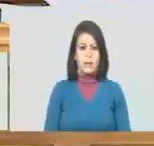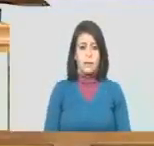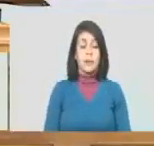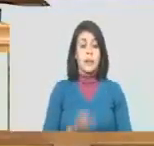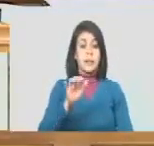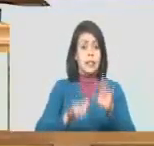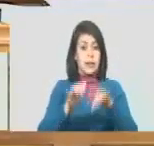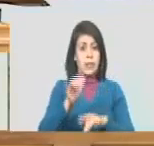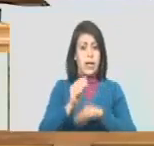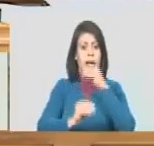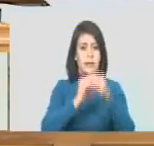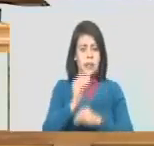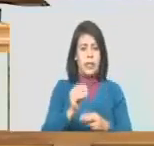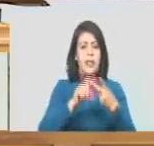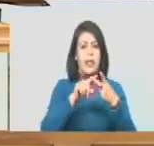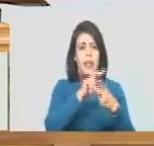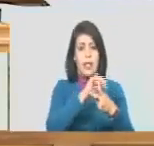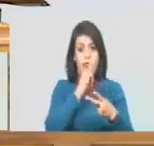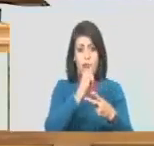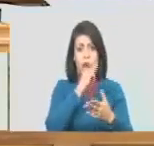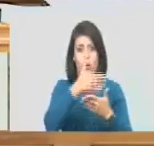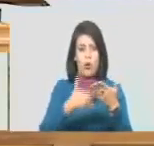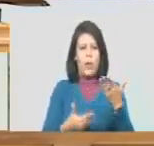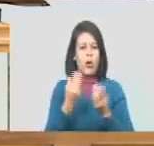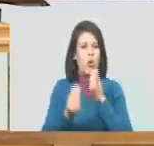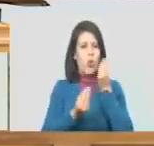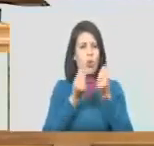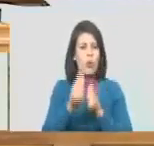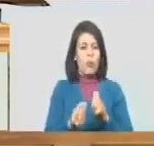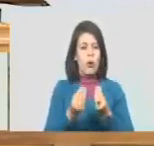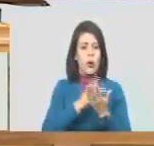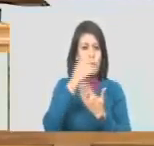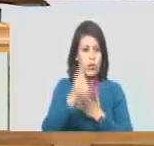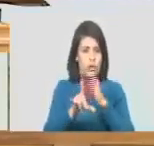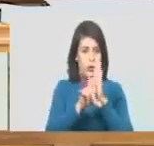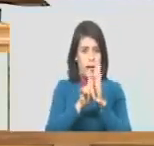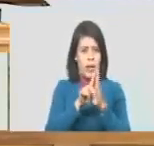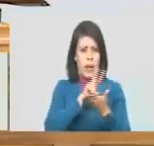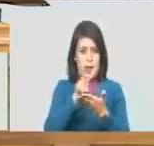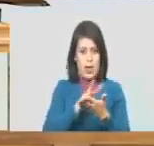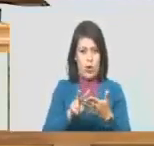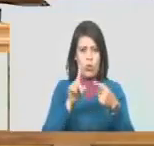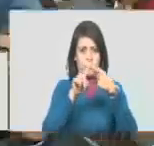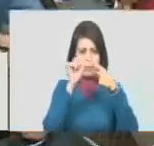Ciudadana secretaria, sírvase de dar informe del estatus del citado proyecto de ley.